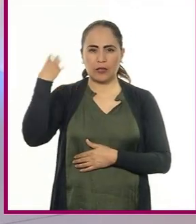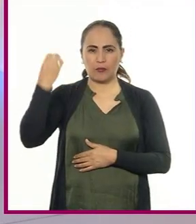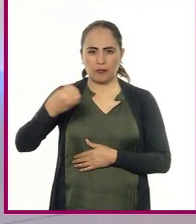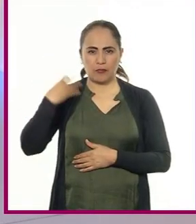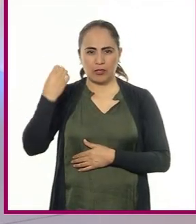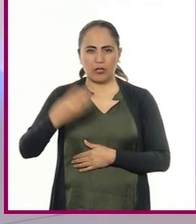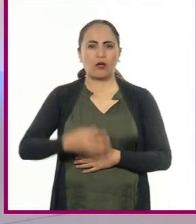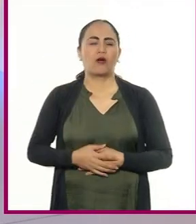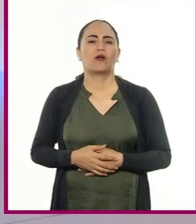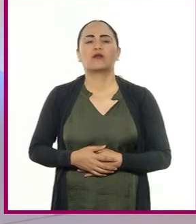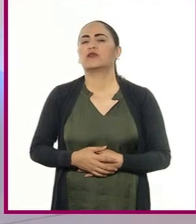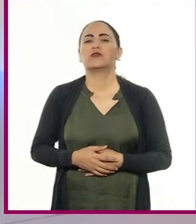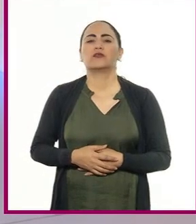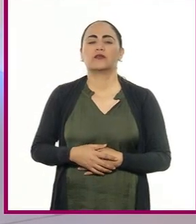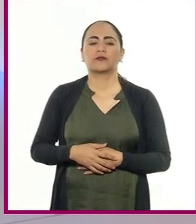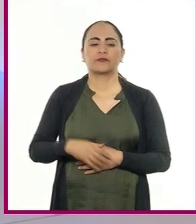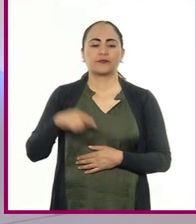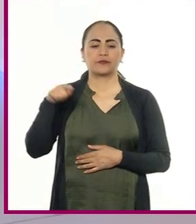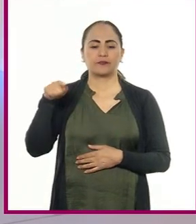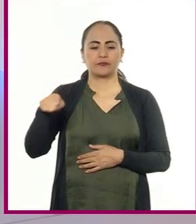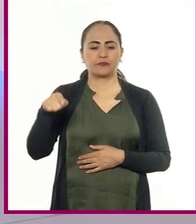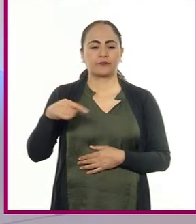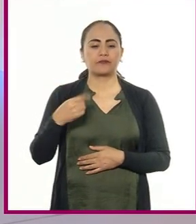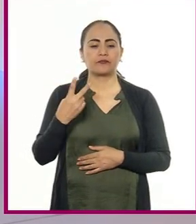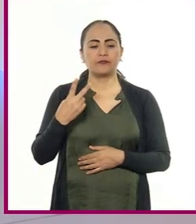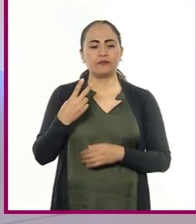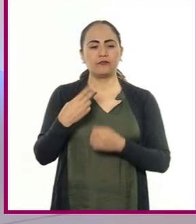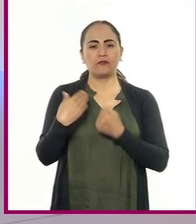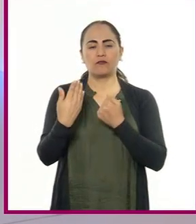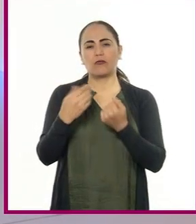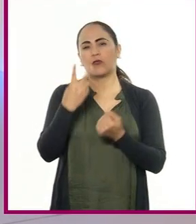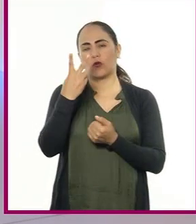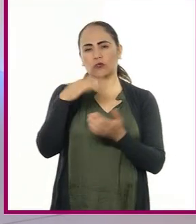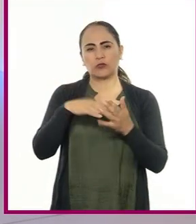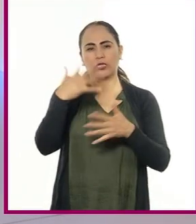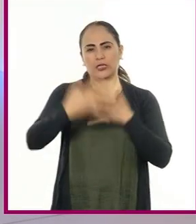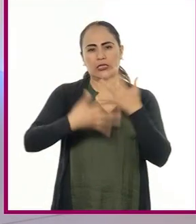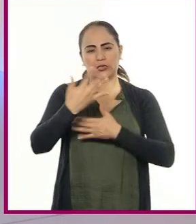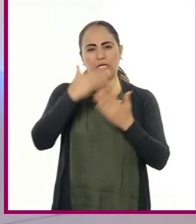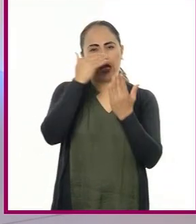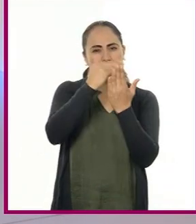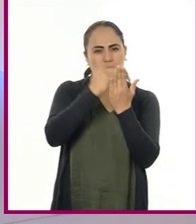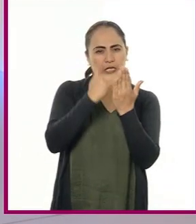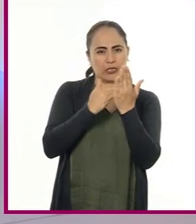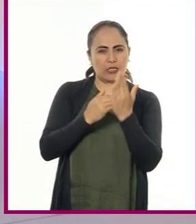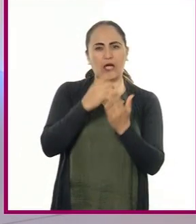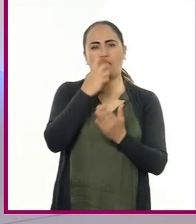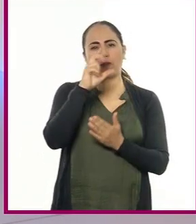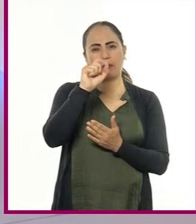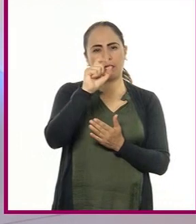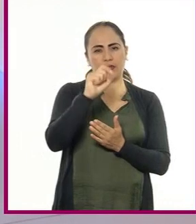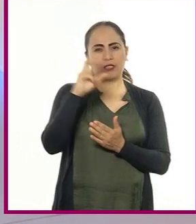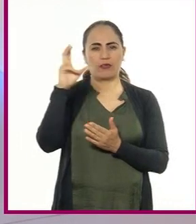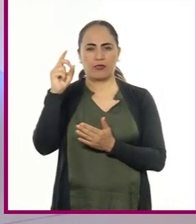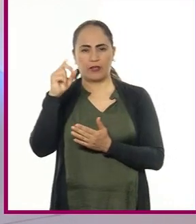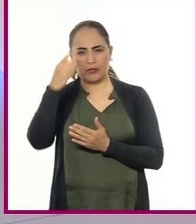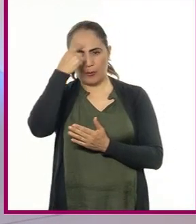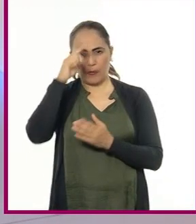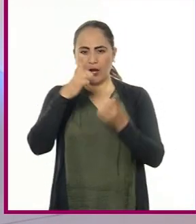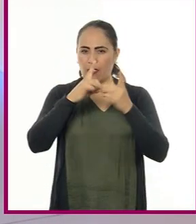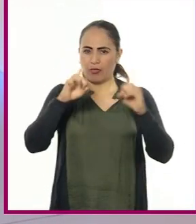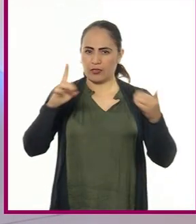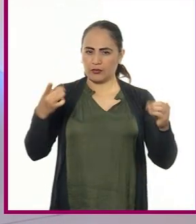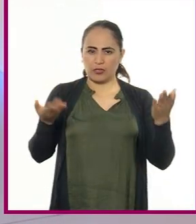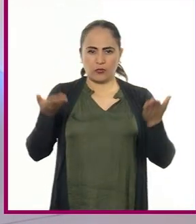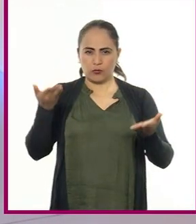Naciones Unidas adoptó en septiembre de 2015 la Agenda 2030 para el Desarrollo Sostenible,